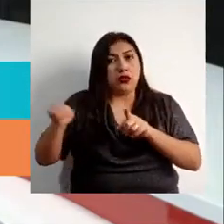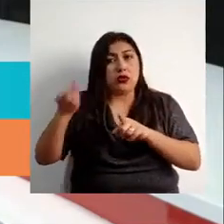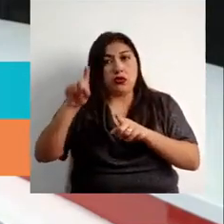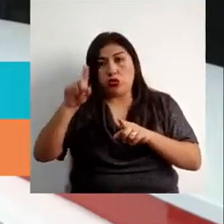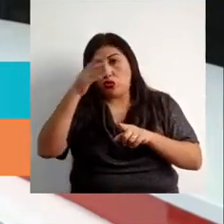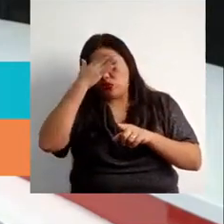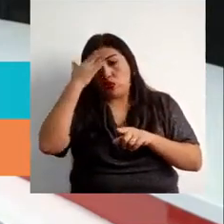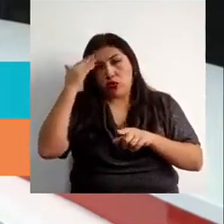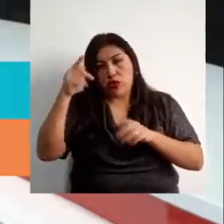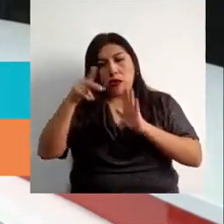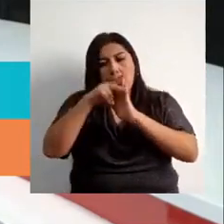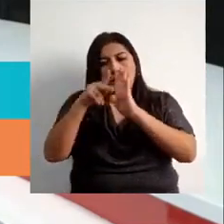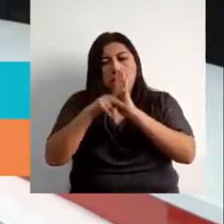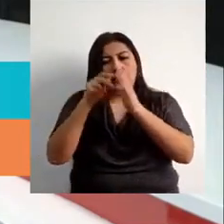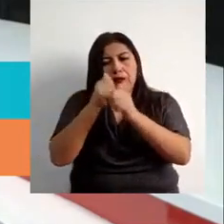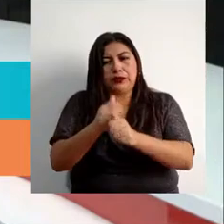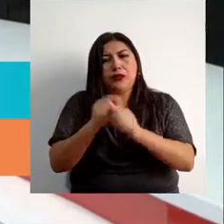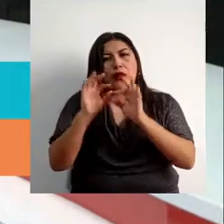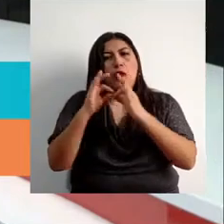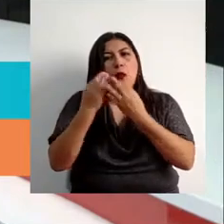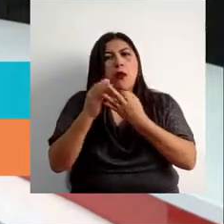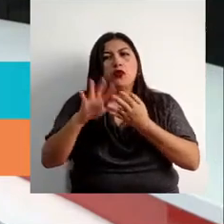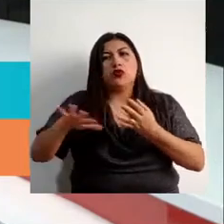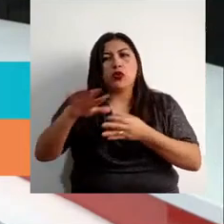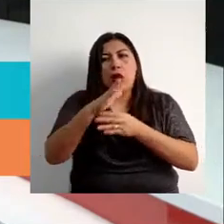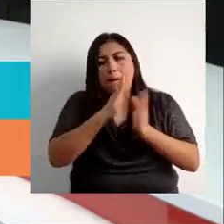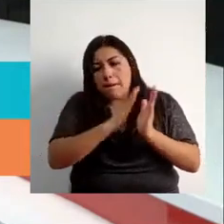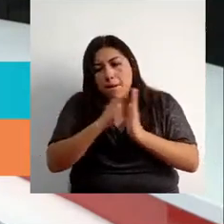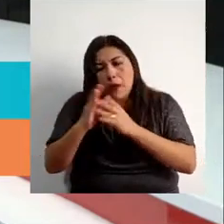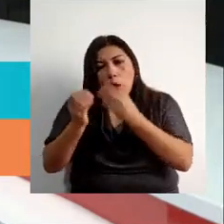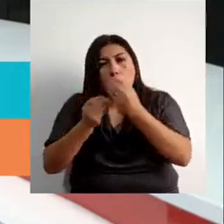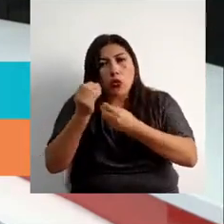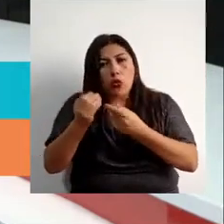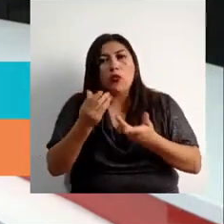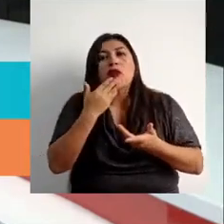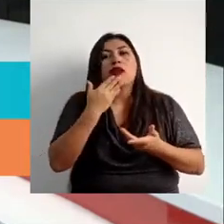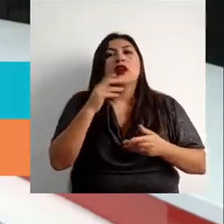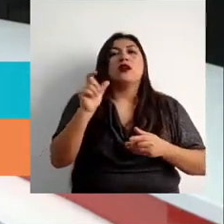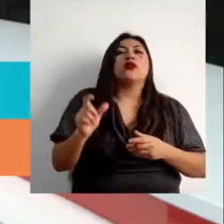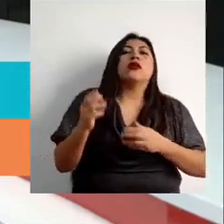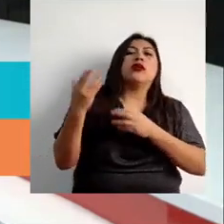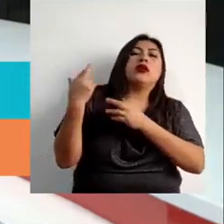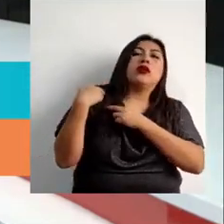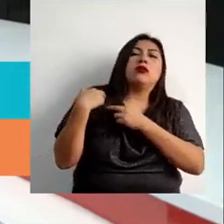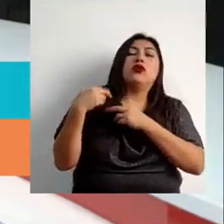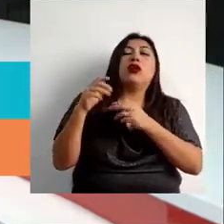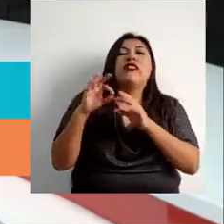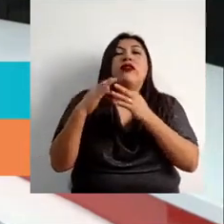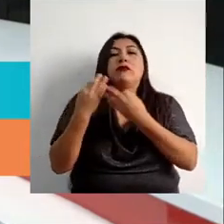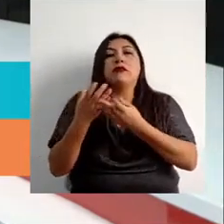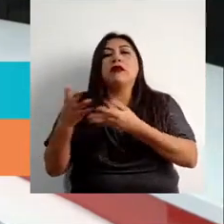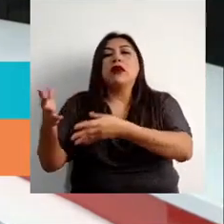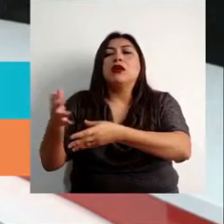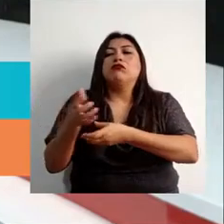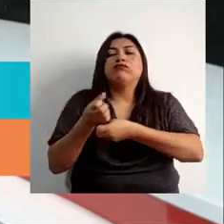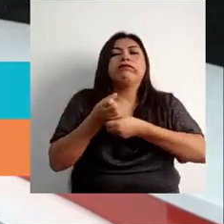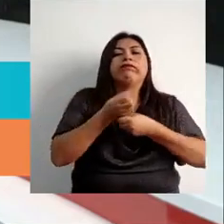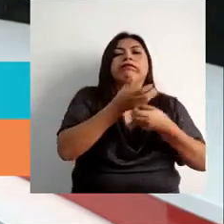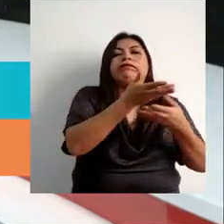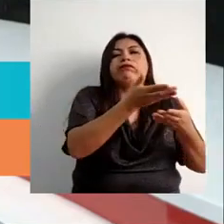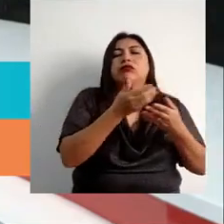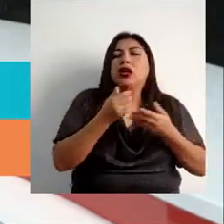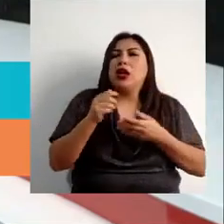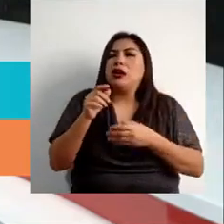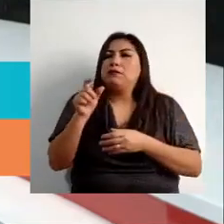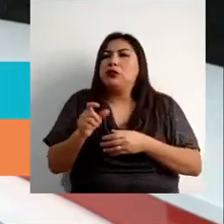Un protocolo, pues, sí, para ver quién va a sacar a la persona. Exacto. Con discapacidad en el momento que se dé una emergencia. Efectivamente,